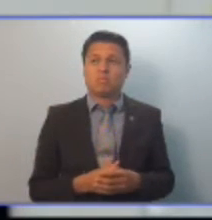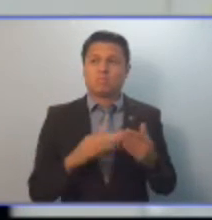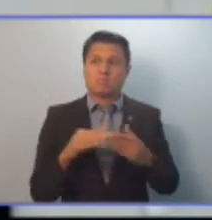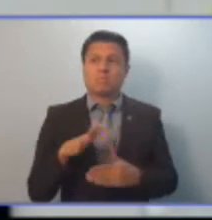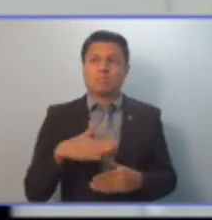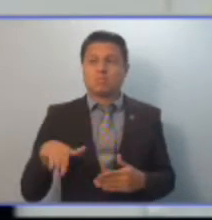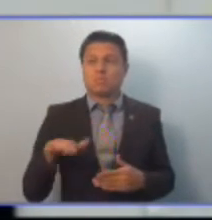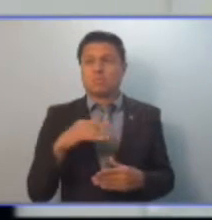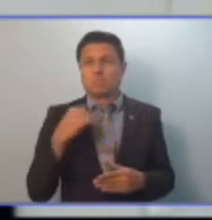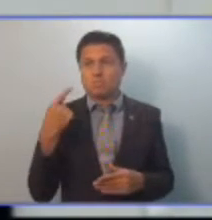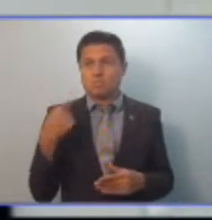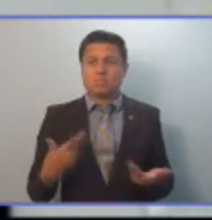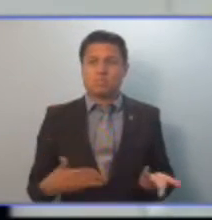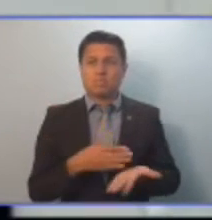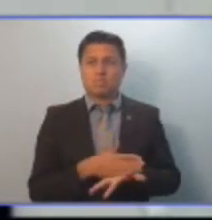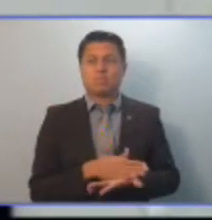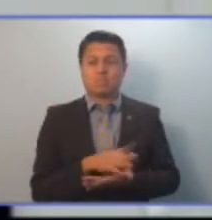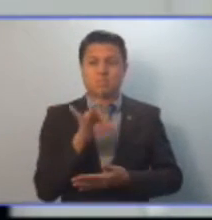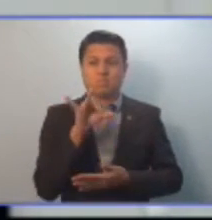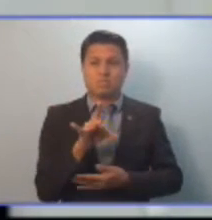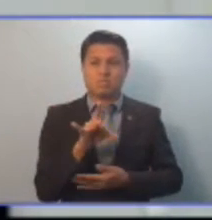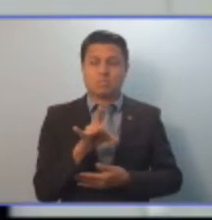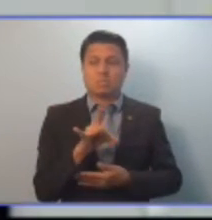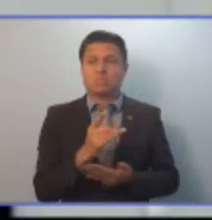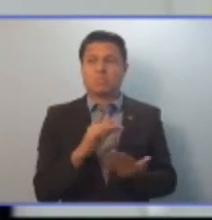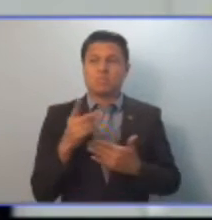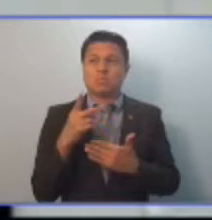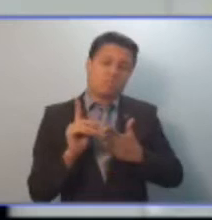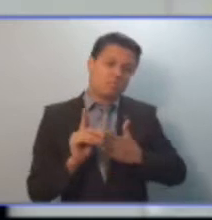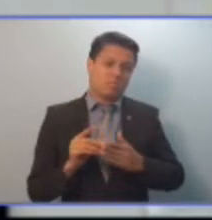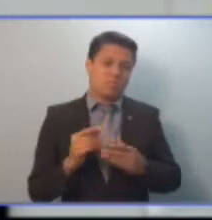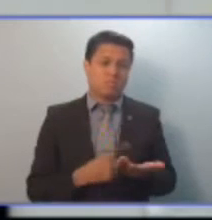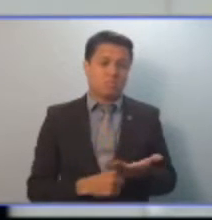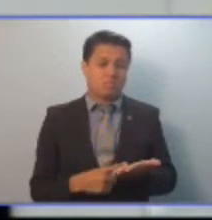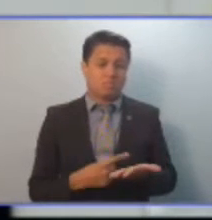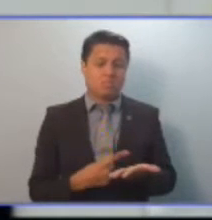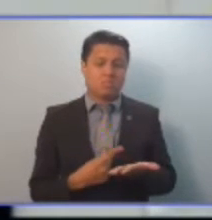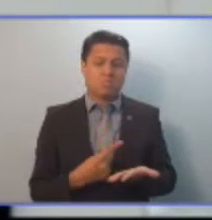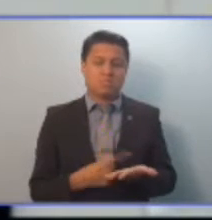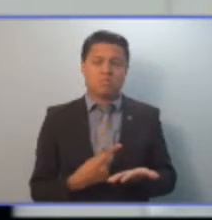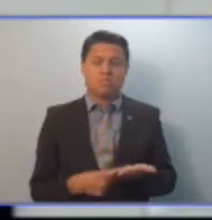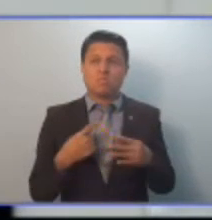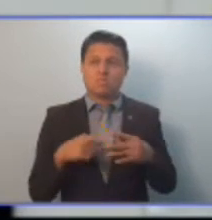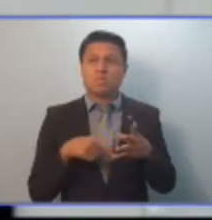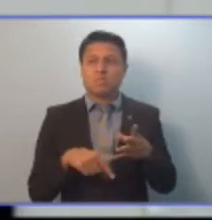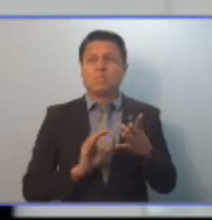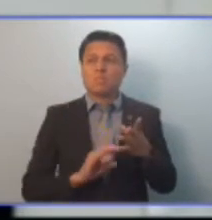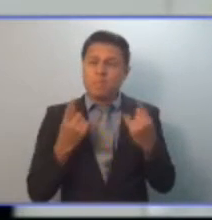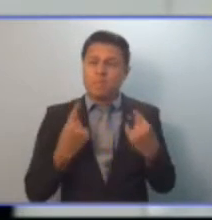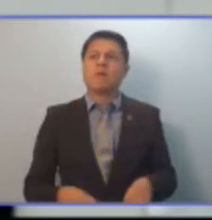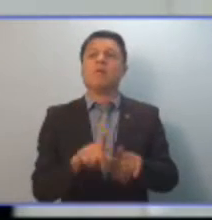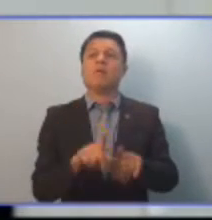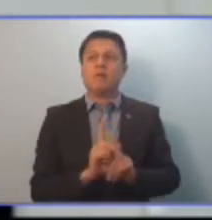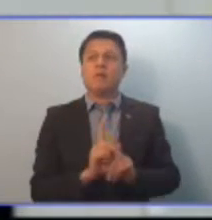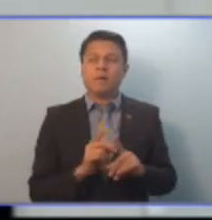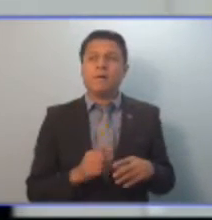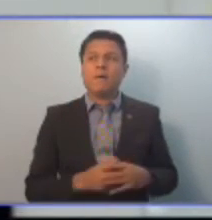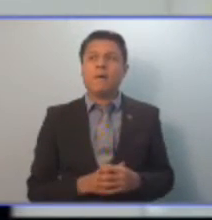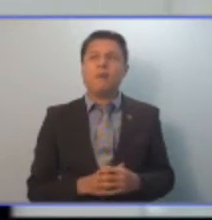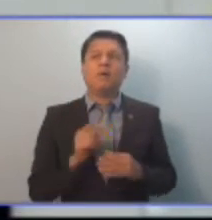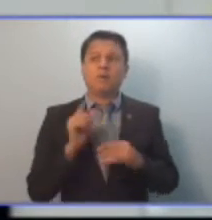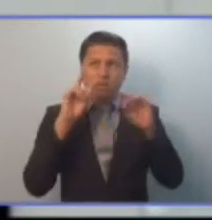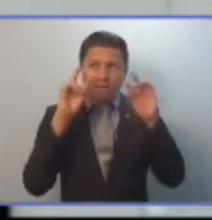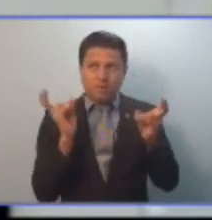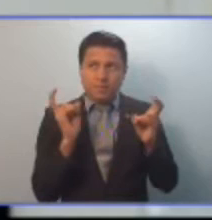que uno frecuenta o encuentra colegas, el debate constitucional sigue siendo un